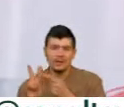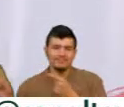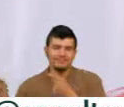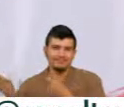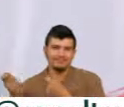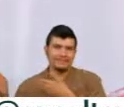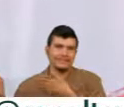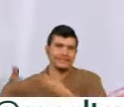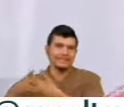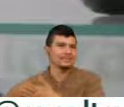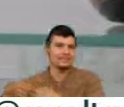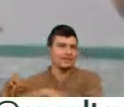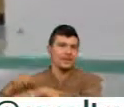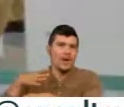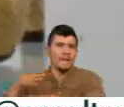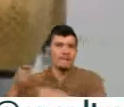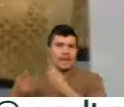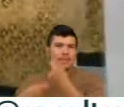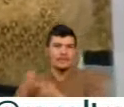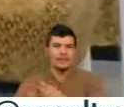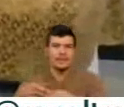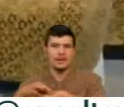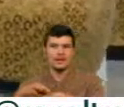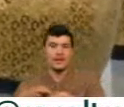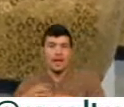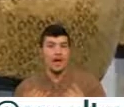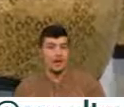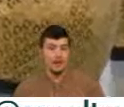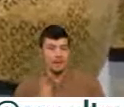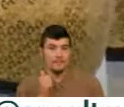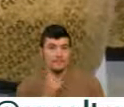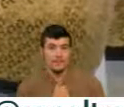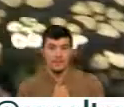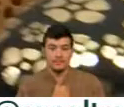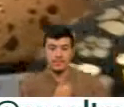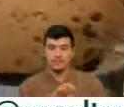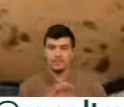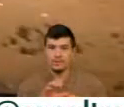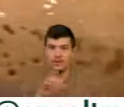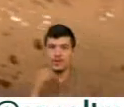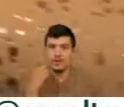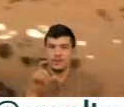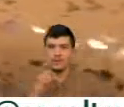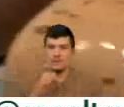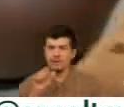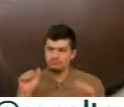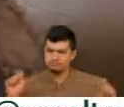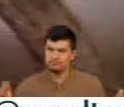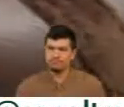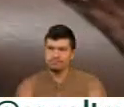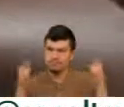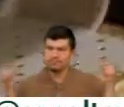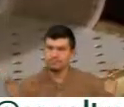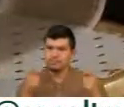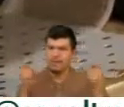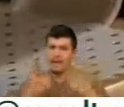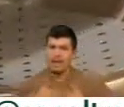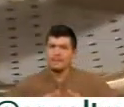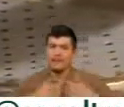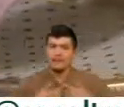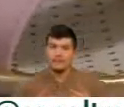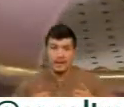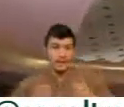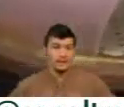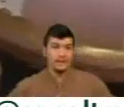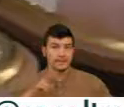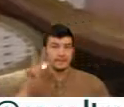adelanta con el ministerio de comercio exterior un proyecto que busca potencializar el sector del calzado para beneficiar a 7.000 empresarios